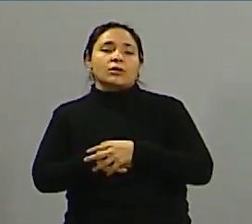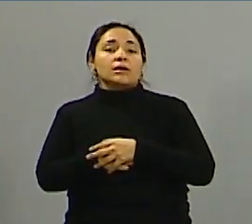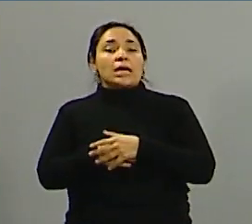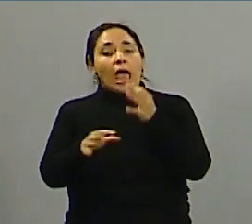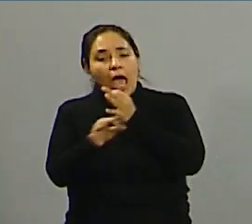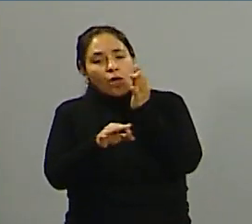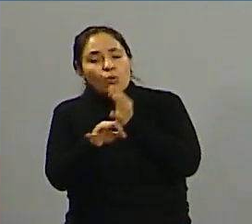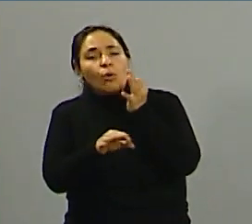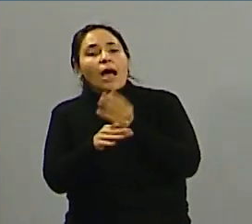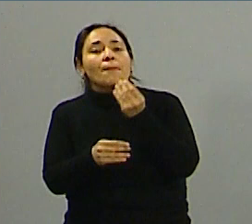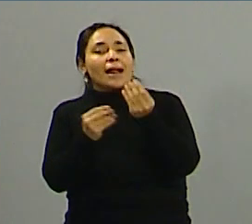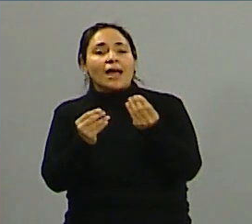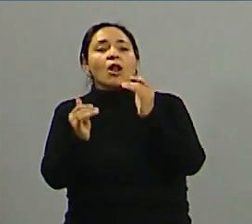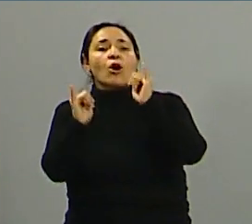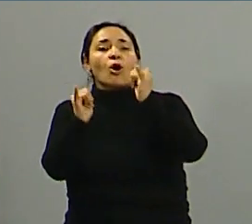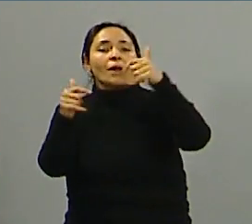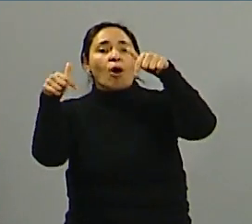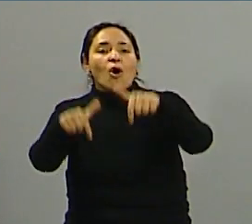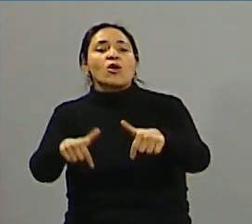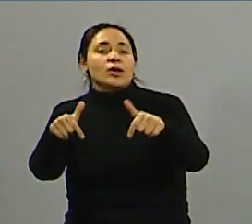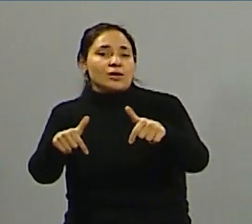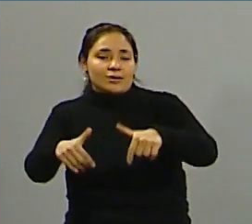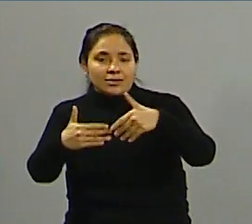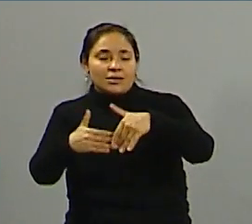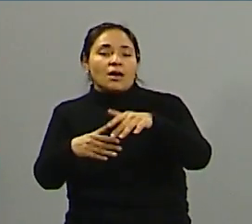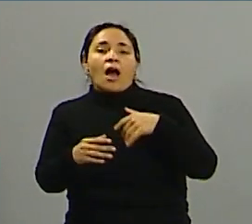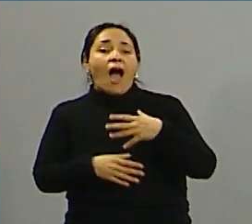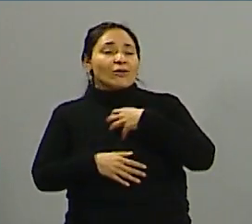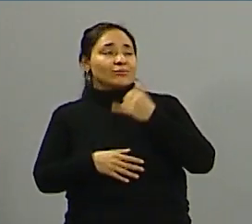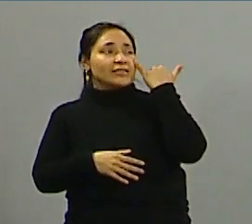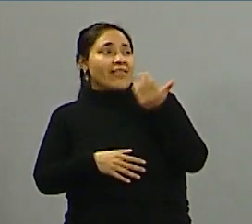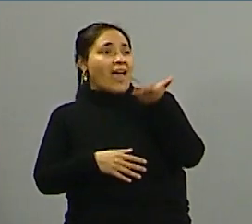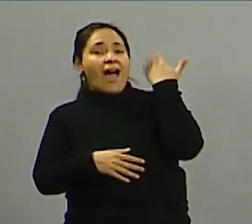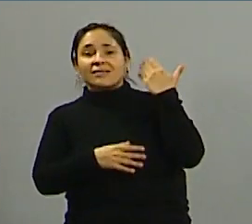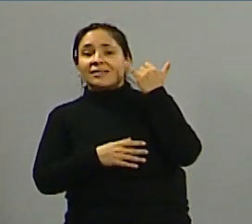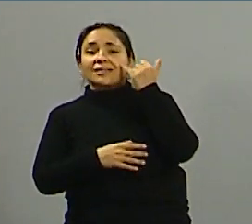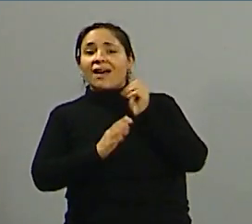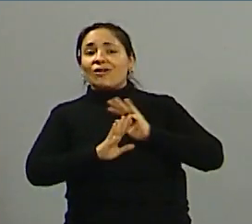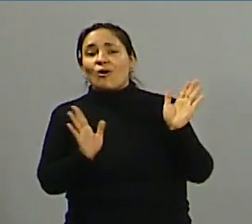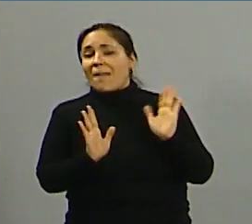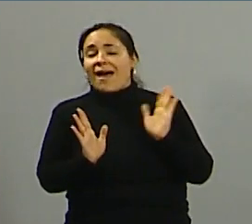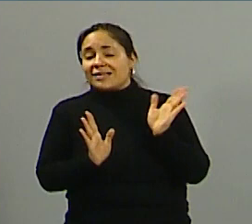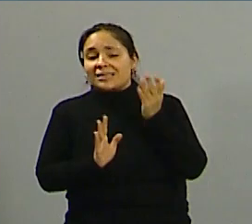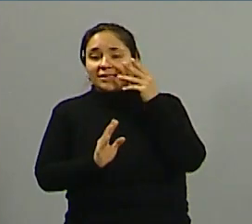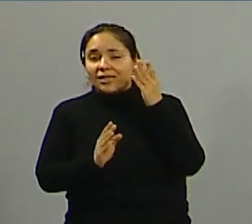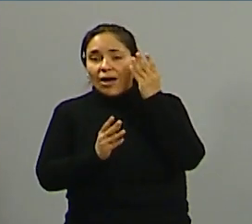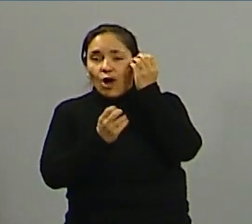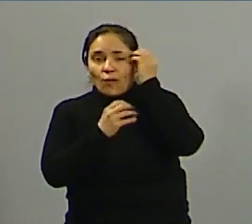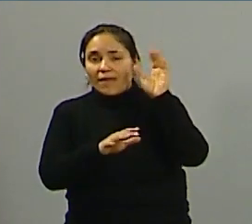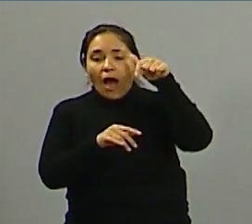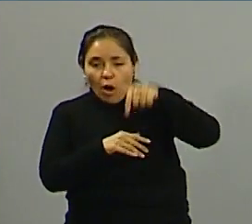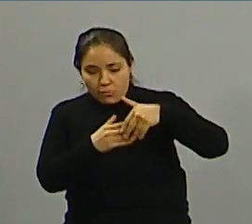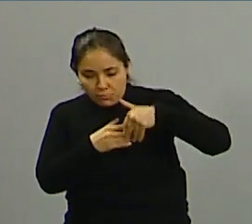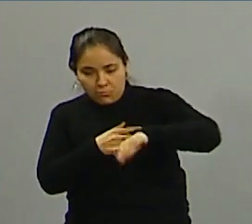hoy, no para los chicos que ya no están más en las aulas. Sí, me parece que está buena esa aclaración y ese desafío, porque, bueno,